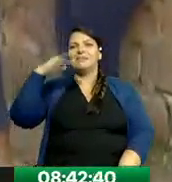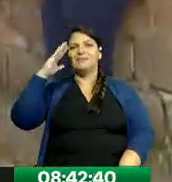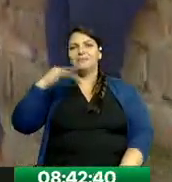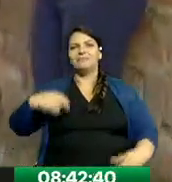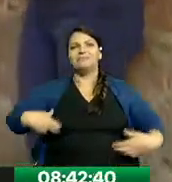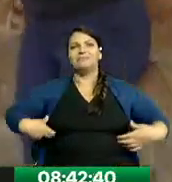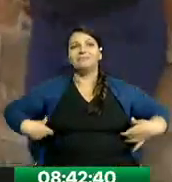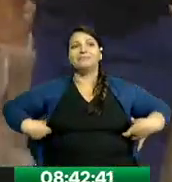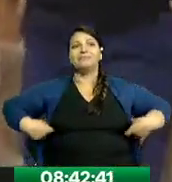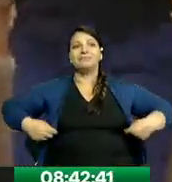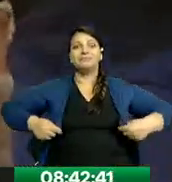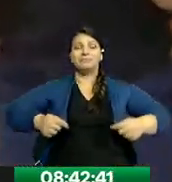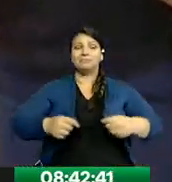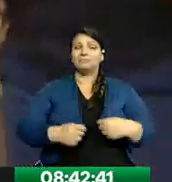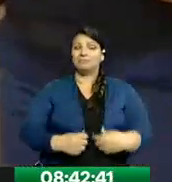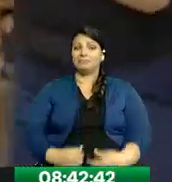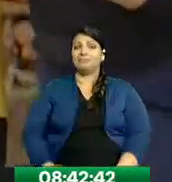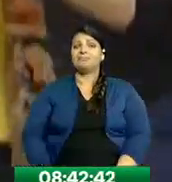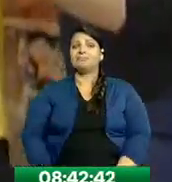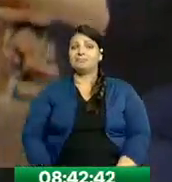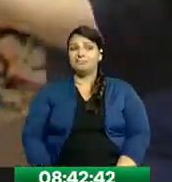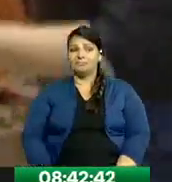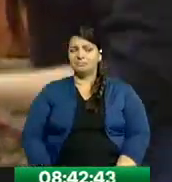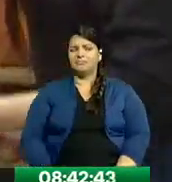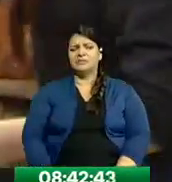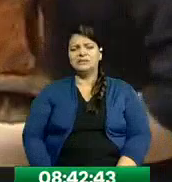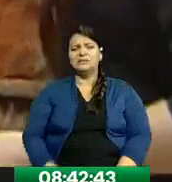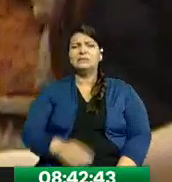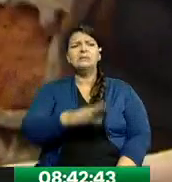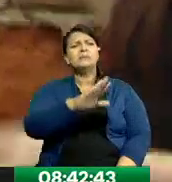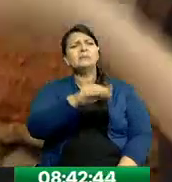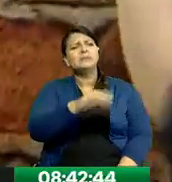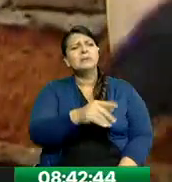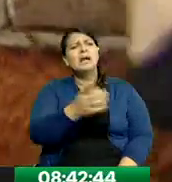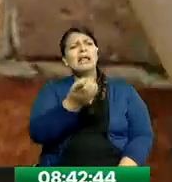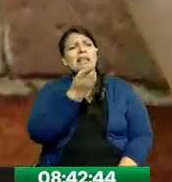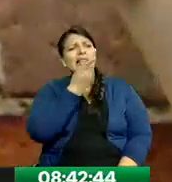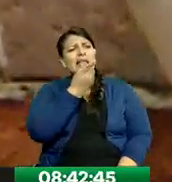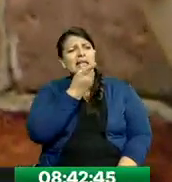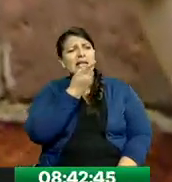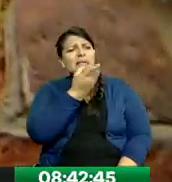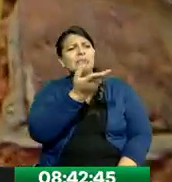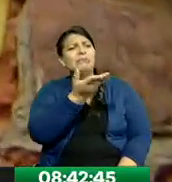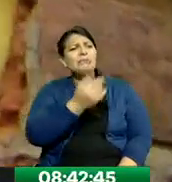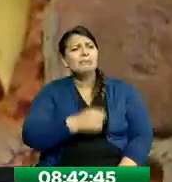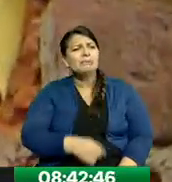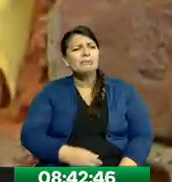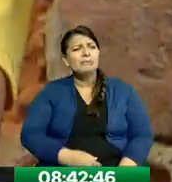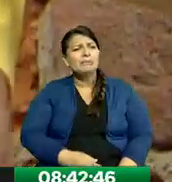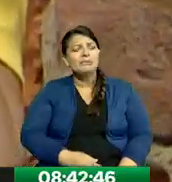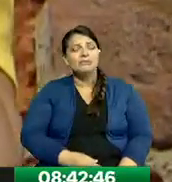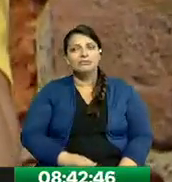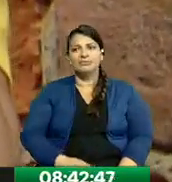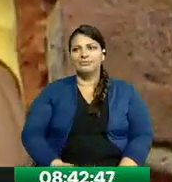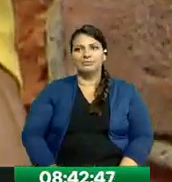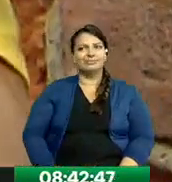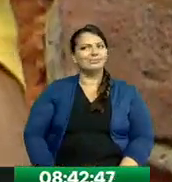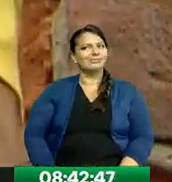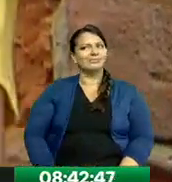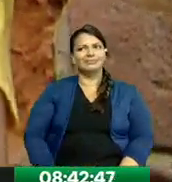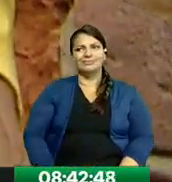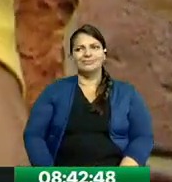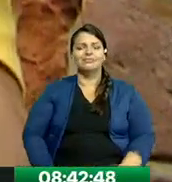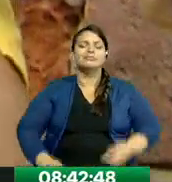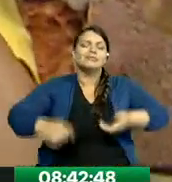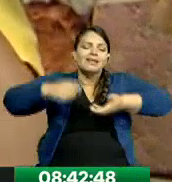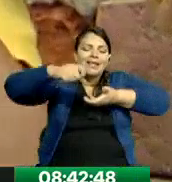El mismo problema. Y al momento, dígame una cosa, ¿y ustedes poder desayunar el 31 de diciembre, cómo hicieron? No se puede con esto, por el mal olor de las